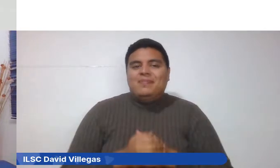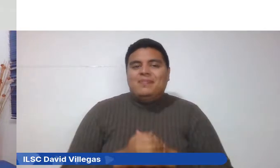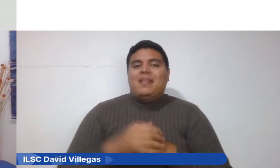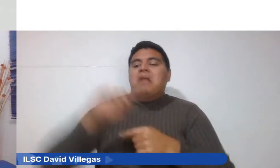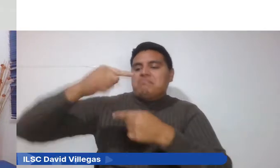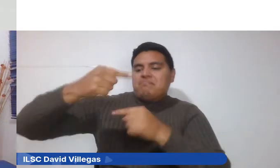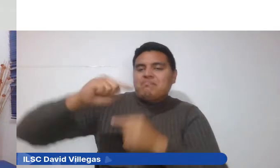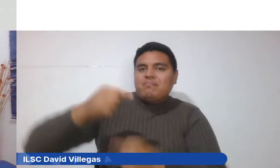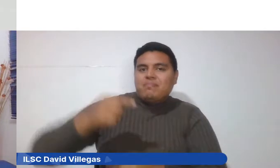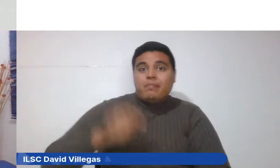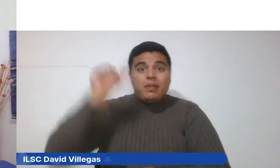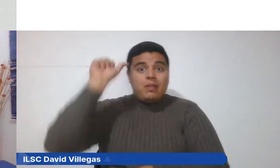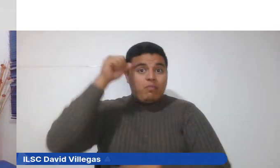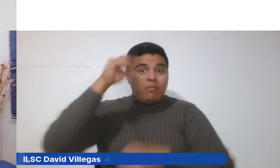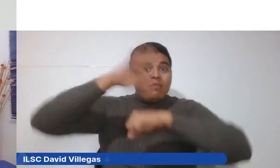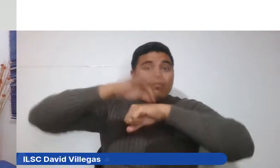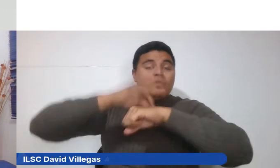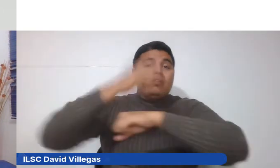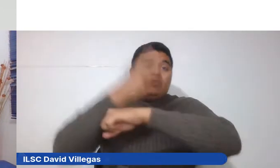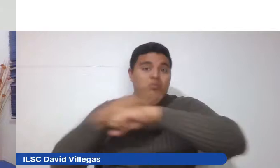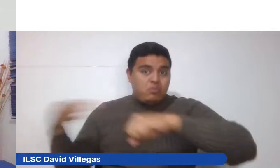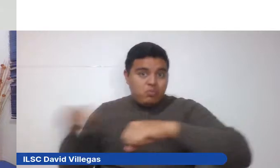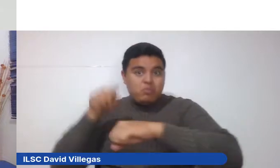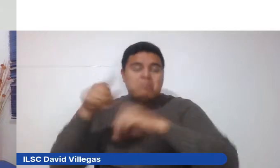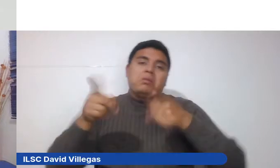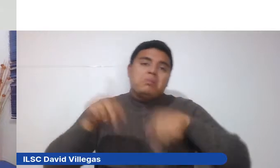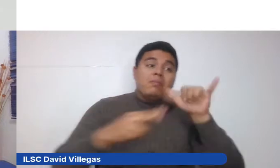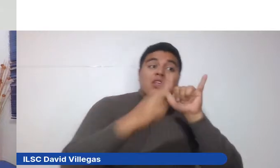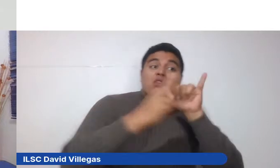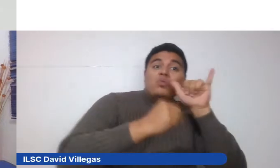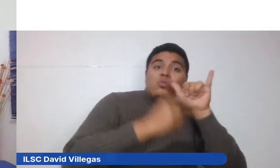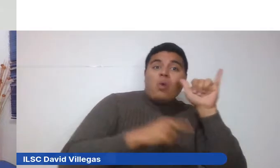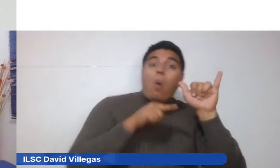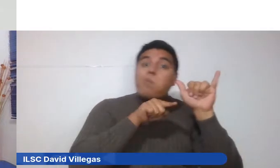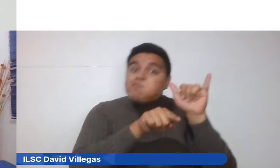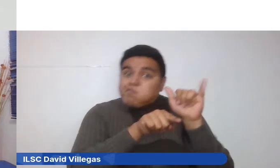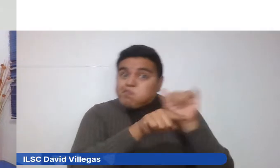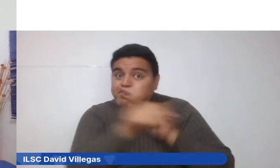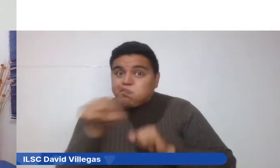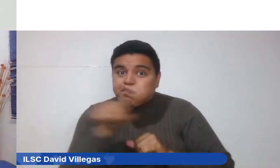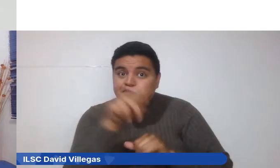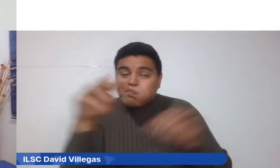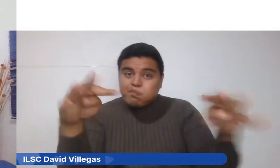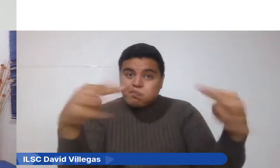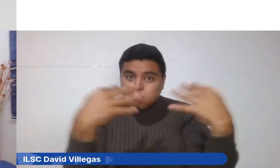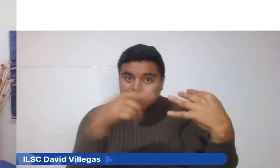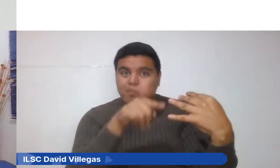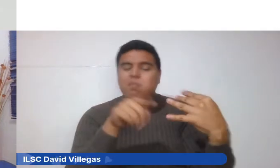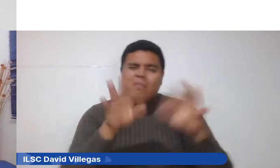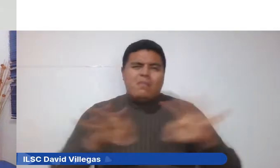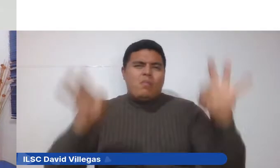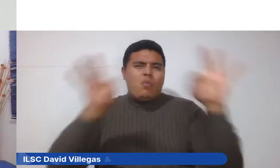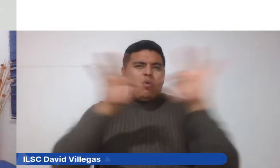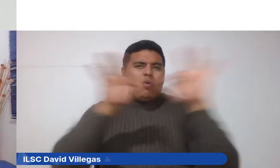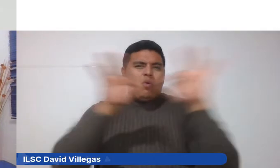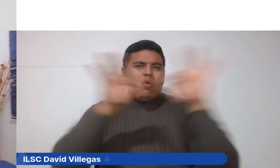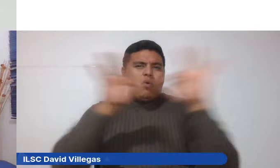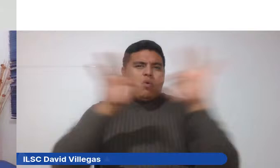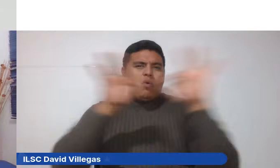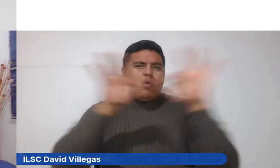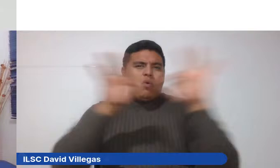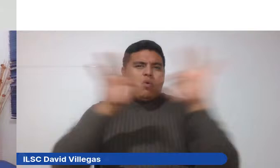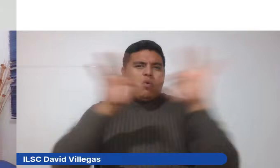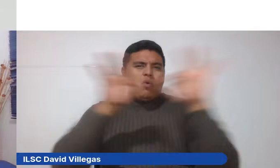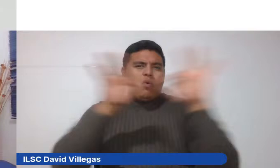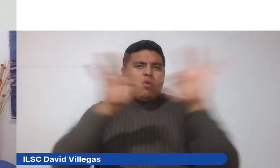Horizonte o también en el canal de YouTube para que lo repliquen. Es importante para que conozcan Toda la información que nosotros compartimos aquí en nuestro programa